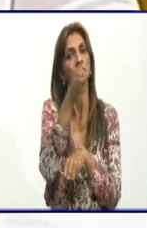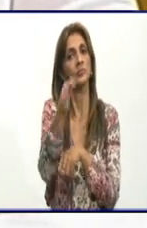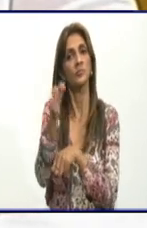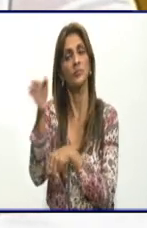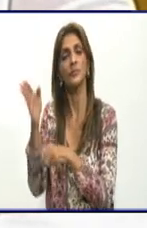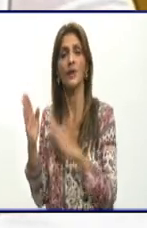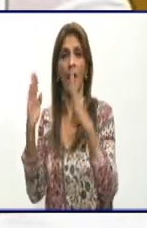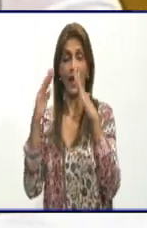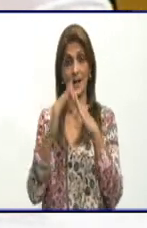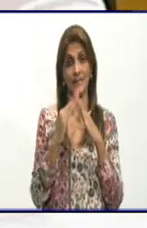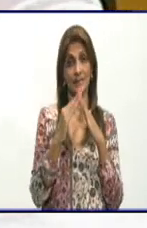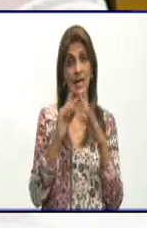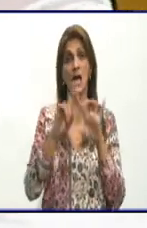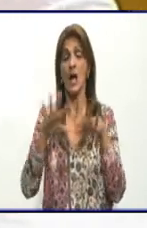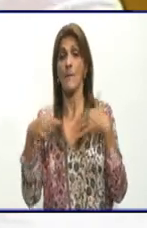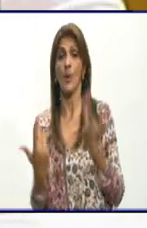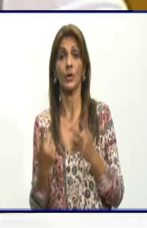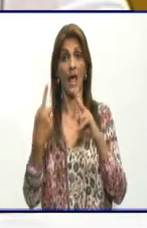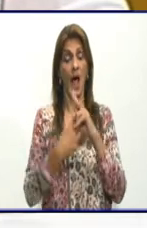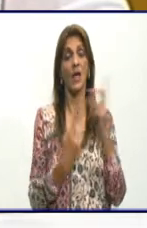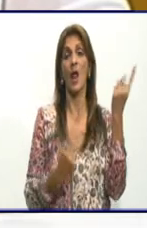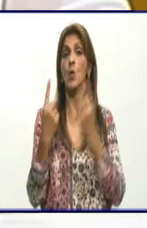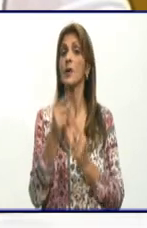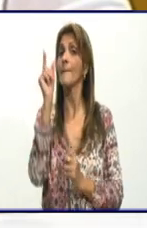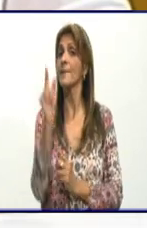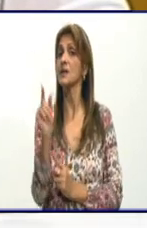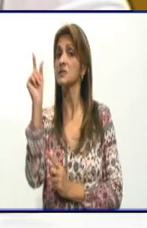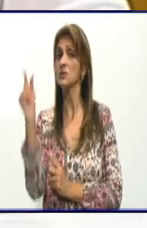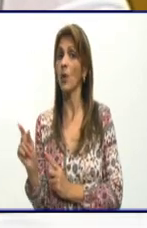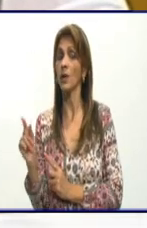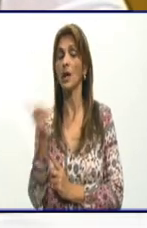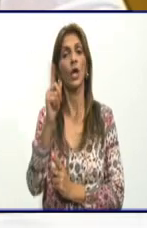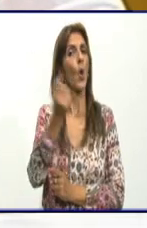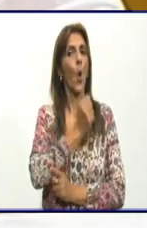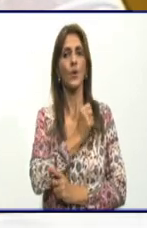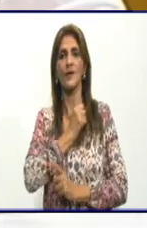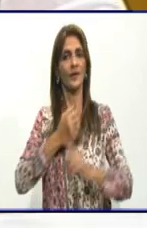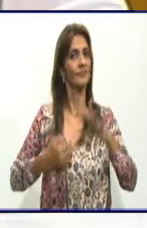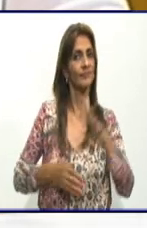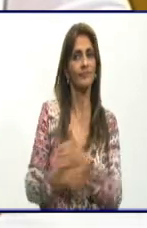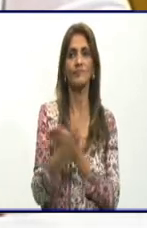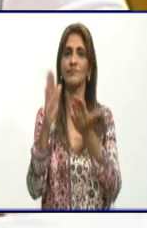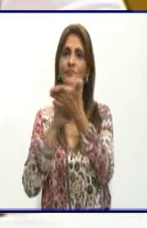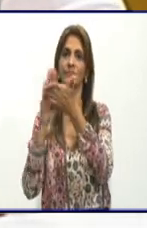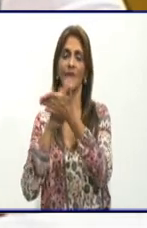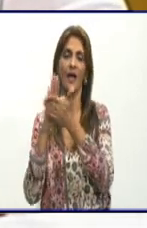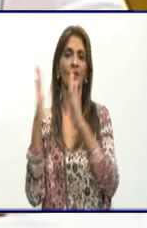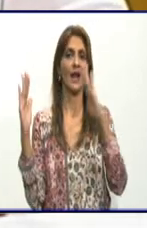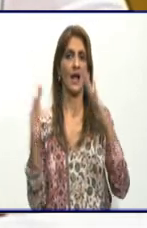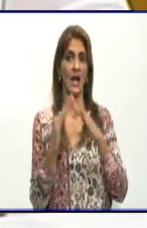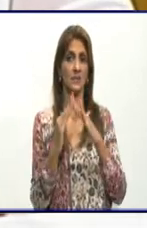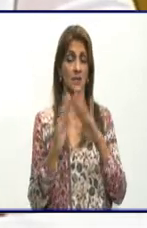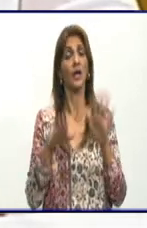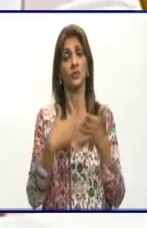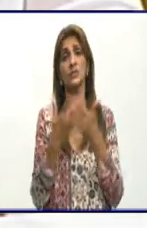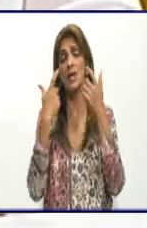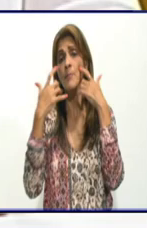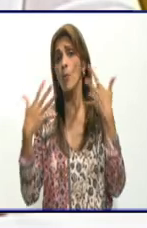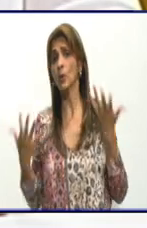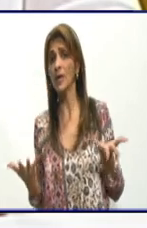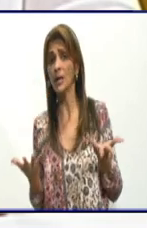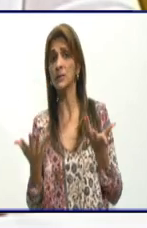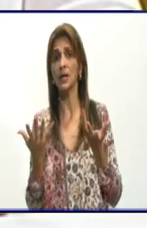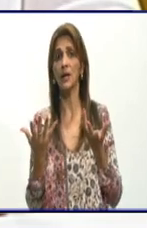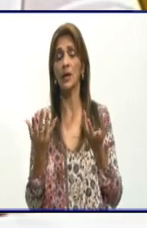que se han negado a que se les visite la vivienda. Y entonces es importante en este momento sí cuidarnos de la COVID, y creo que si se